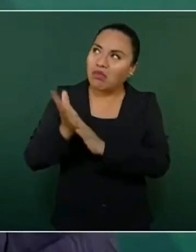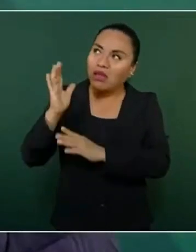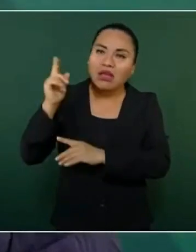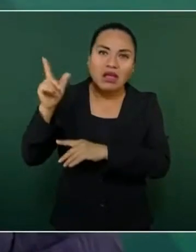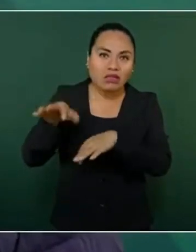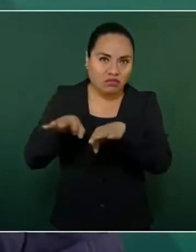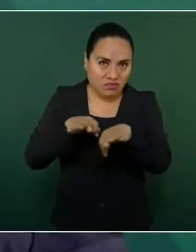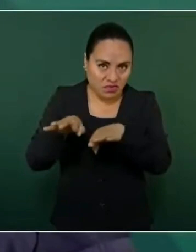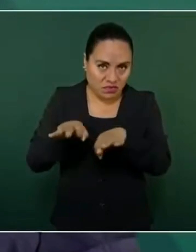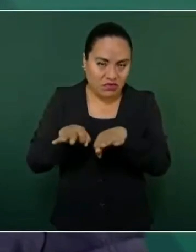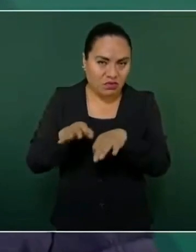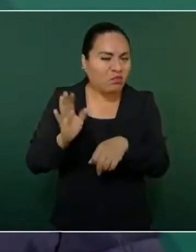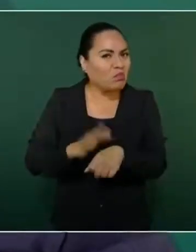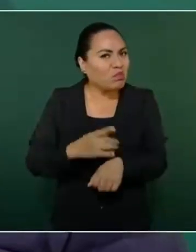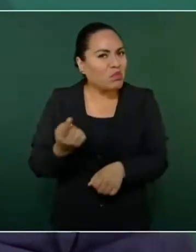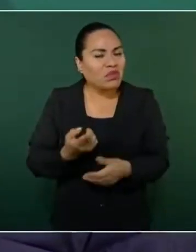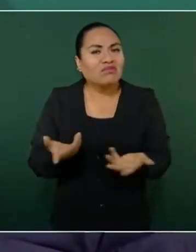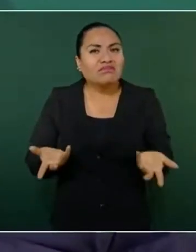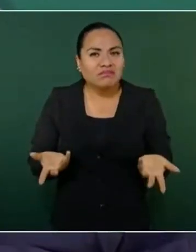porque